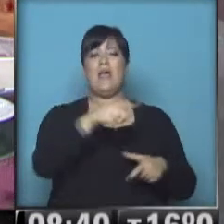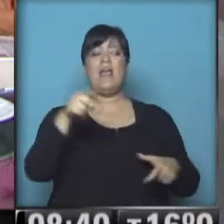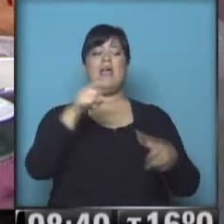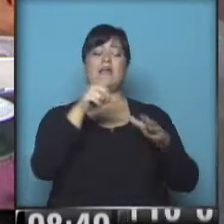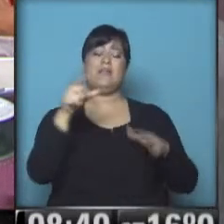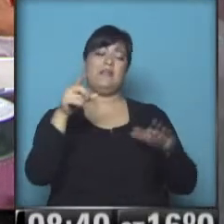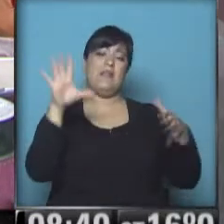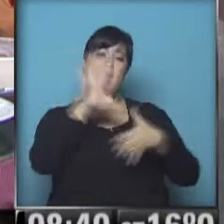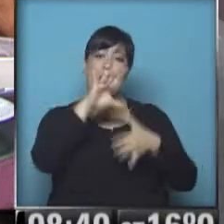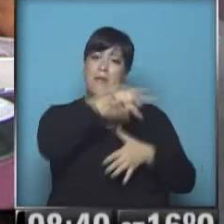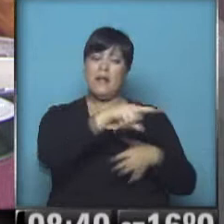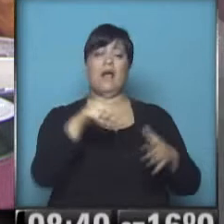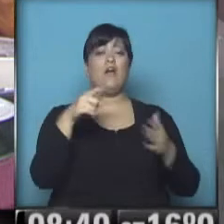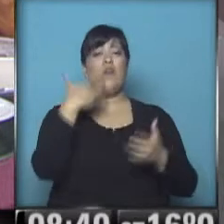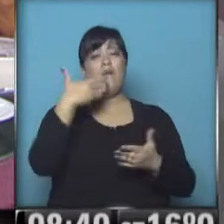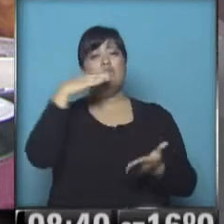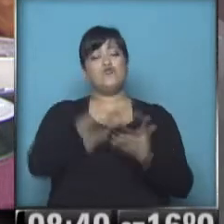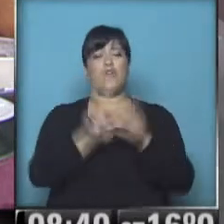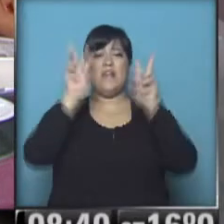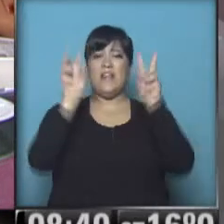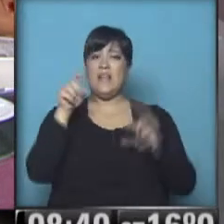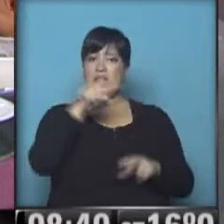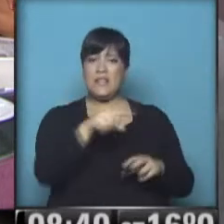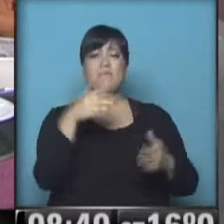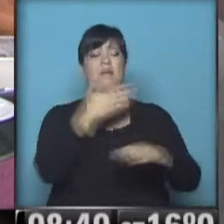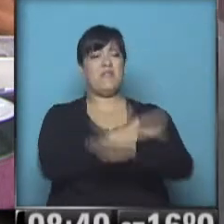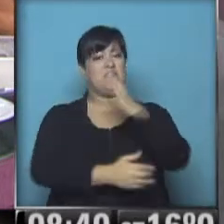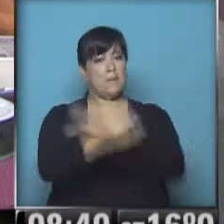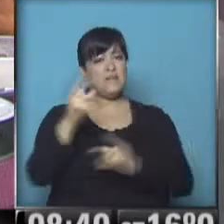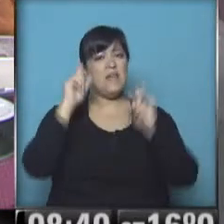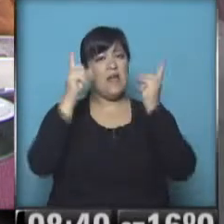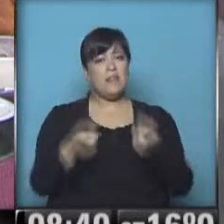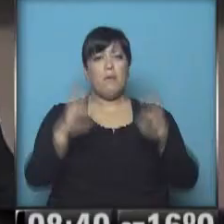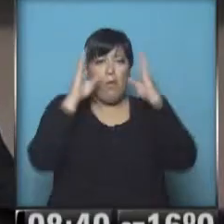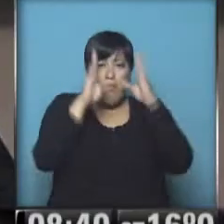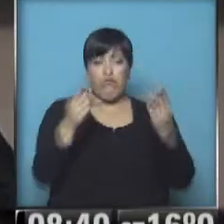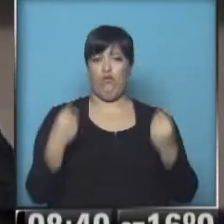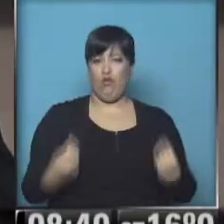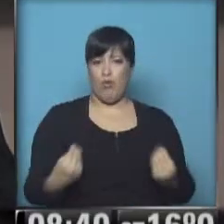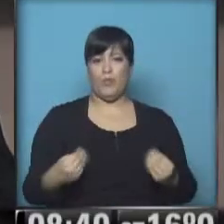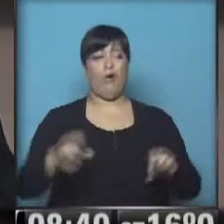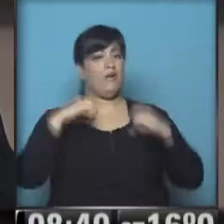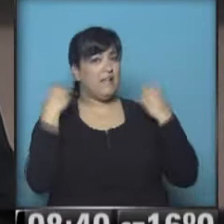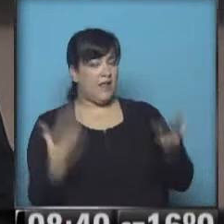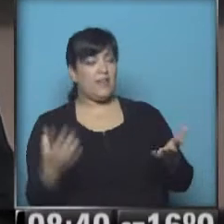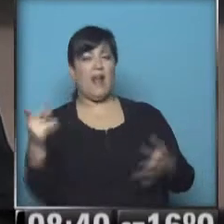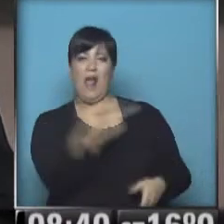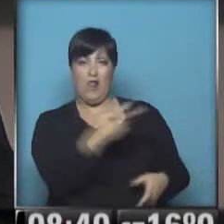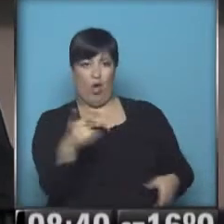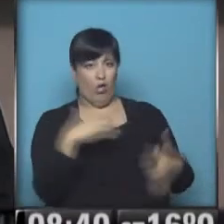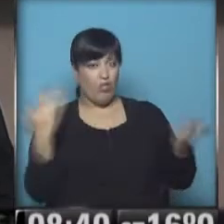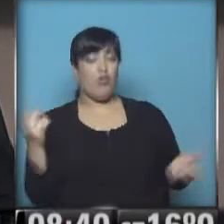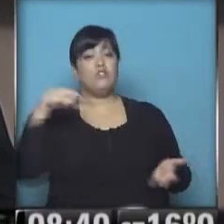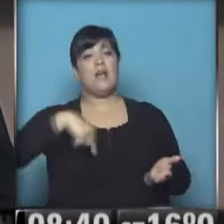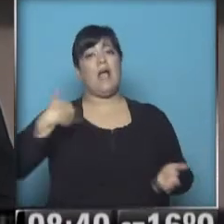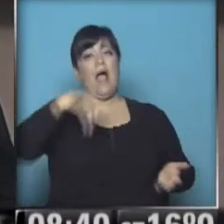trata justamente el tema de la discapacidad y el tratamiento que se les da. ¿Qué tal, Lourdes? Alejandro, en nuestro